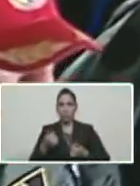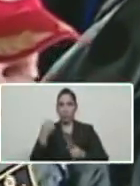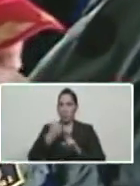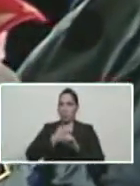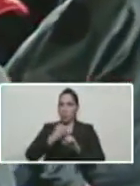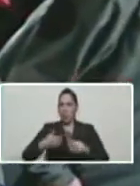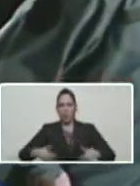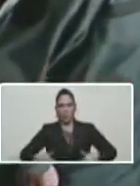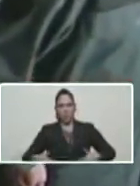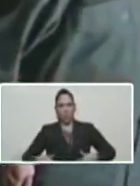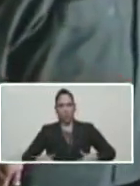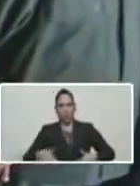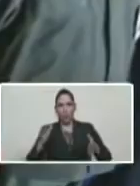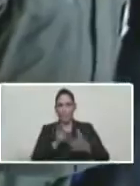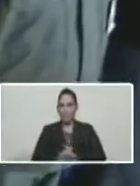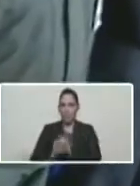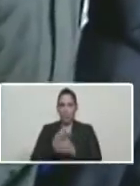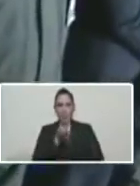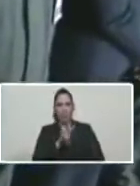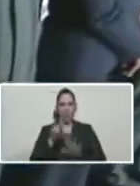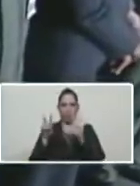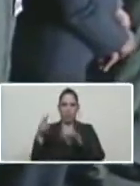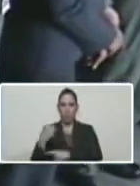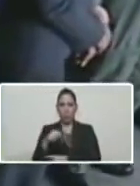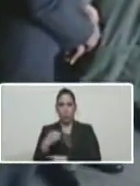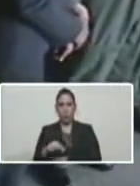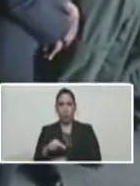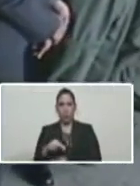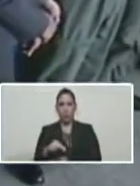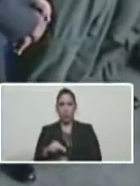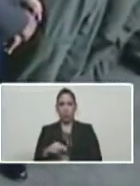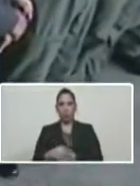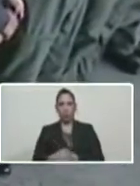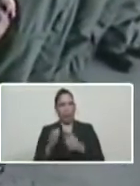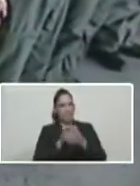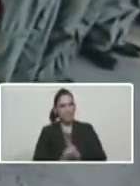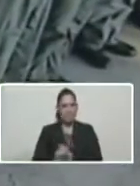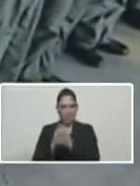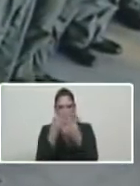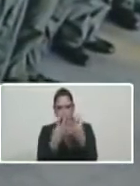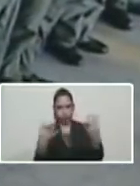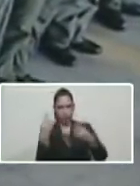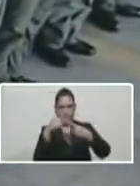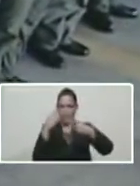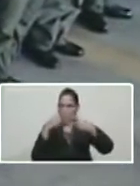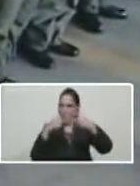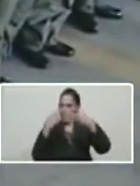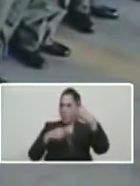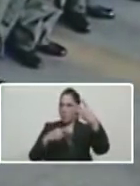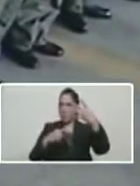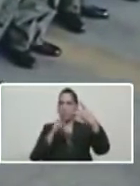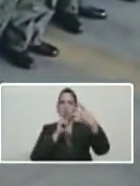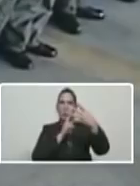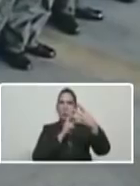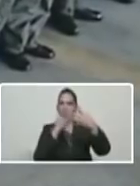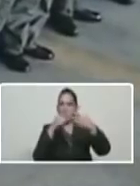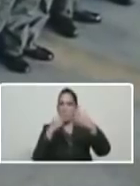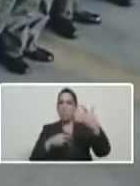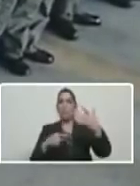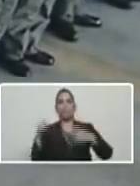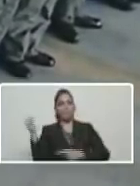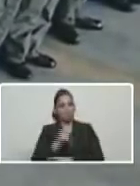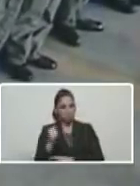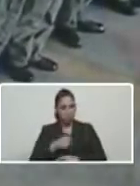compañeros, del 27 de noviembre. Castro Soteldo, Fariña, Cabrera, Aguirre, Reyes Reyes. Ha valido la pena